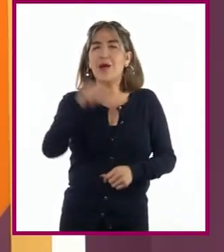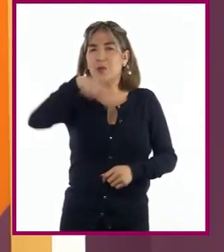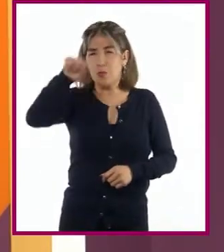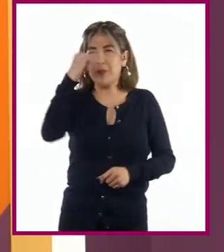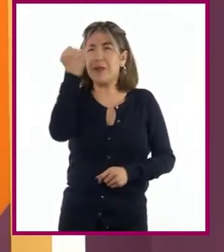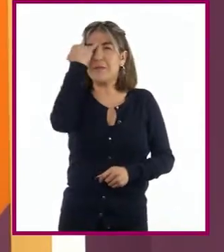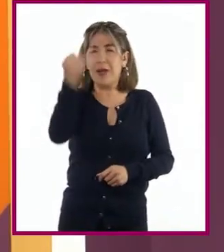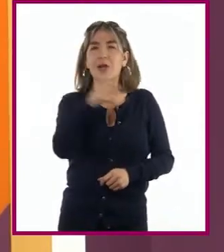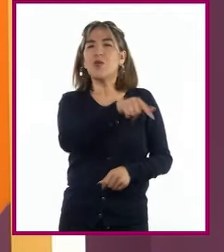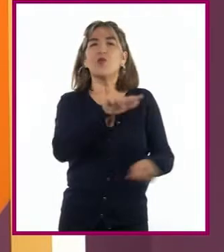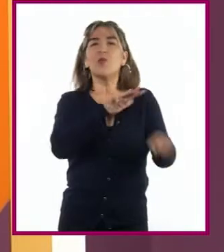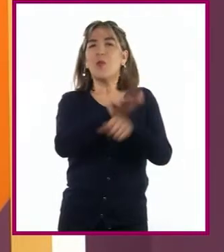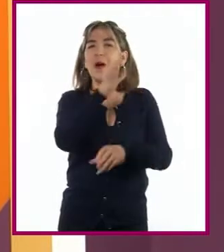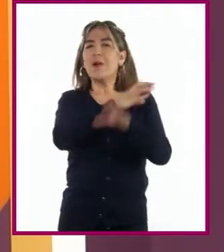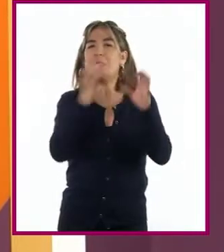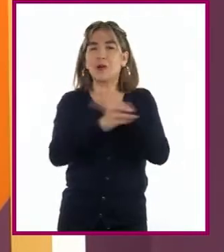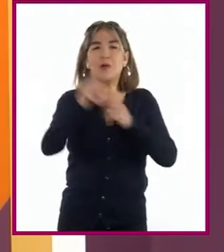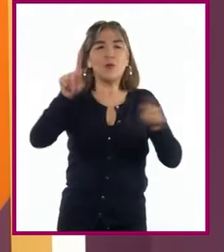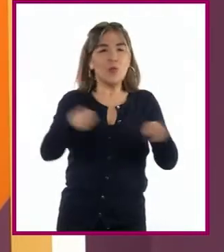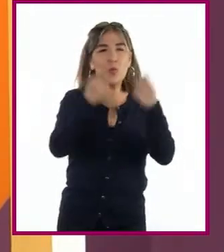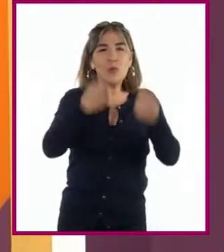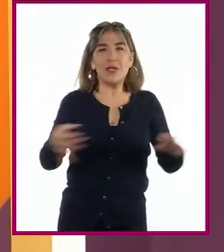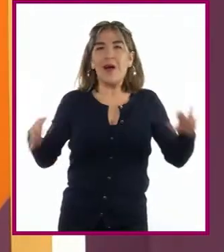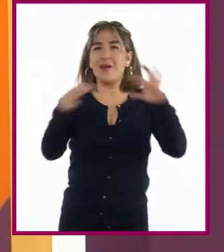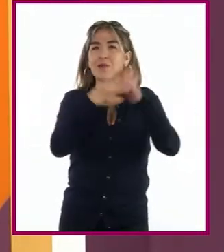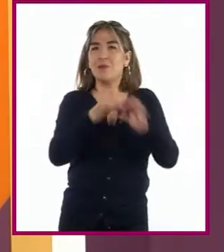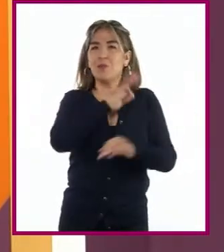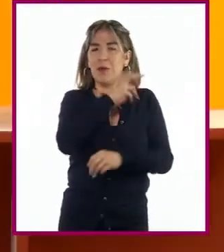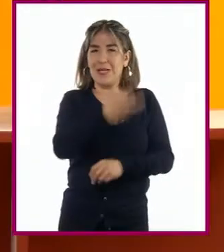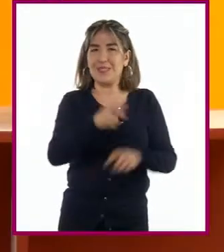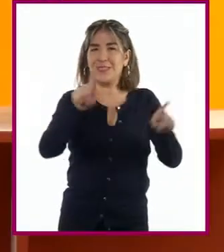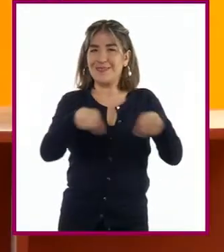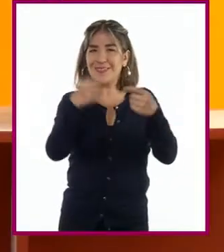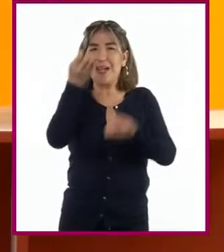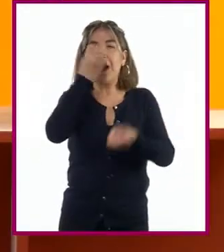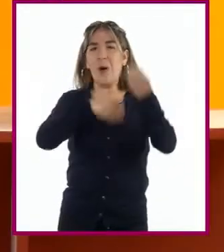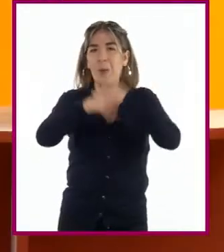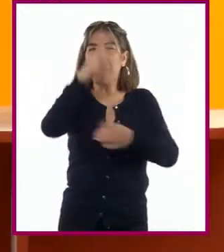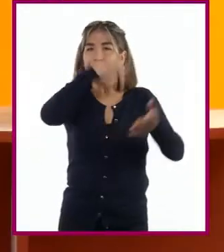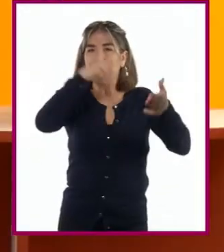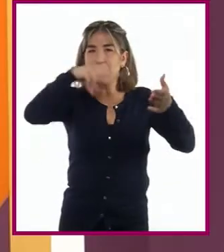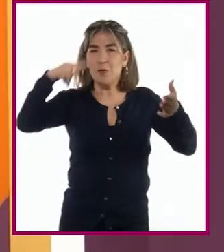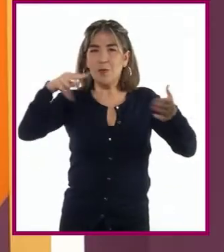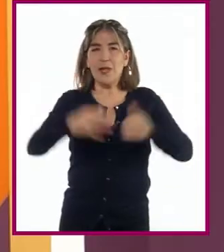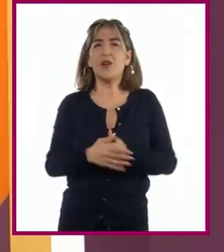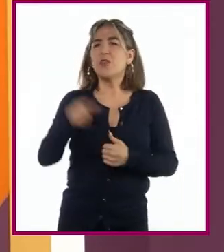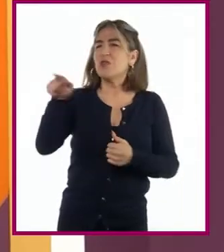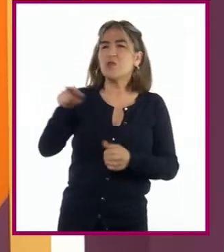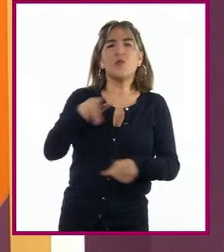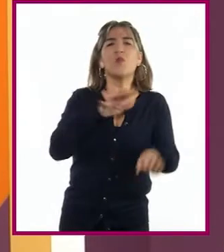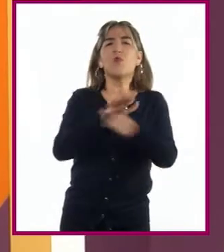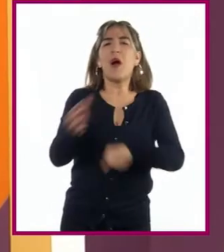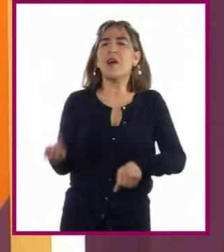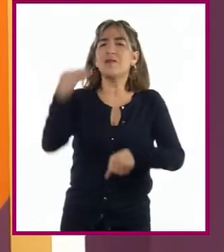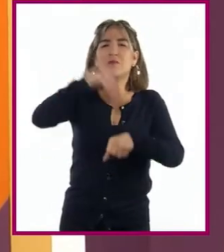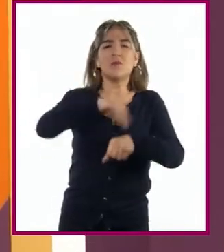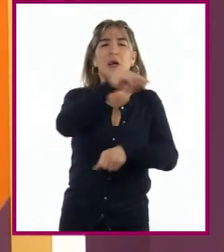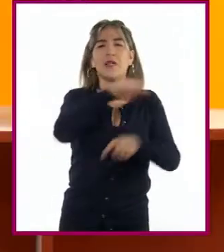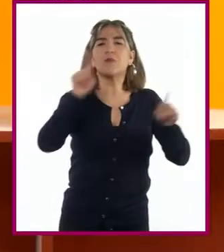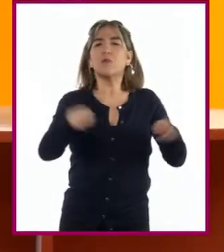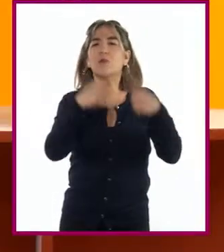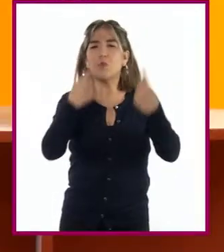imaginan con qué pieza musical pueden acompañar esta obra artística? Y tú, Rodolfo, ¿qué música le pondrías a esta